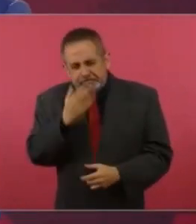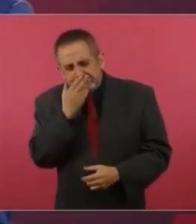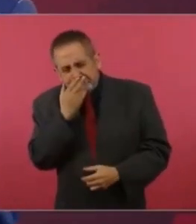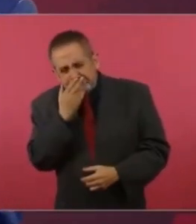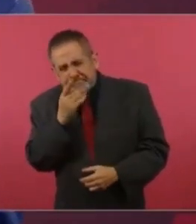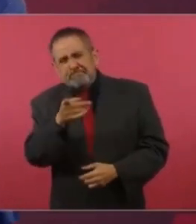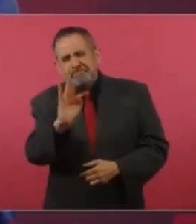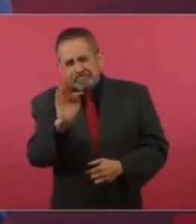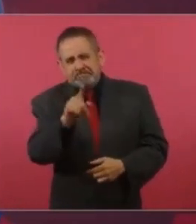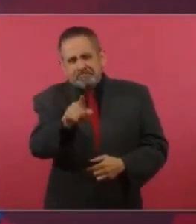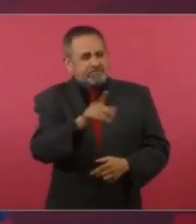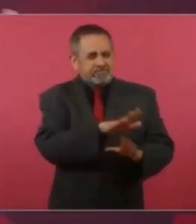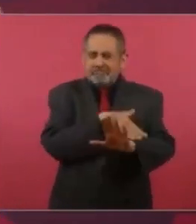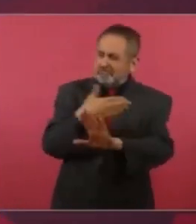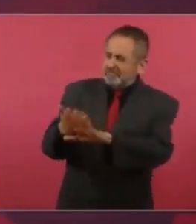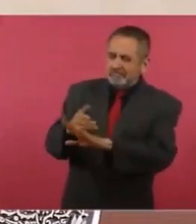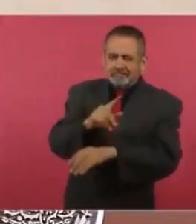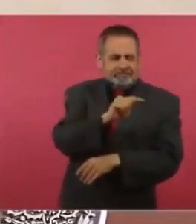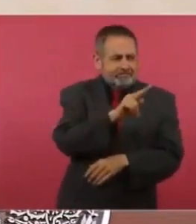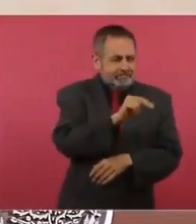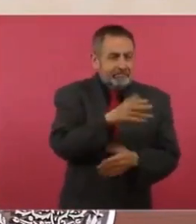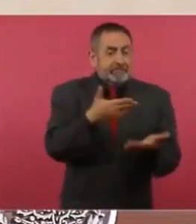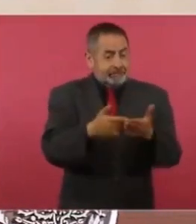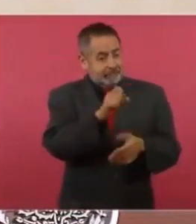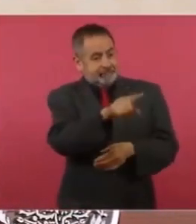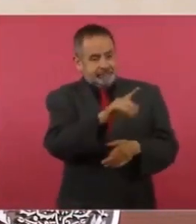atacando los de Televisa y ahora ustedes.